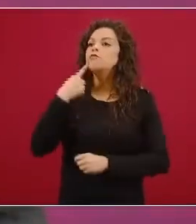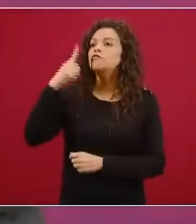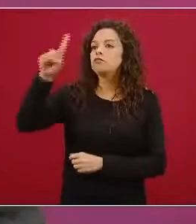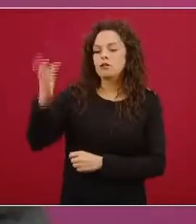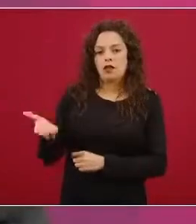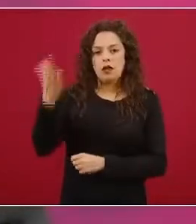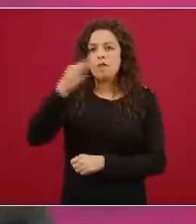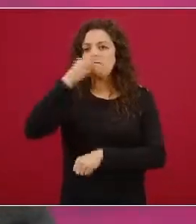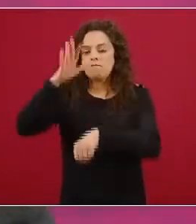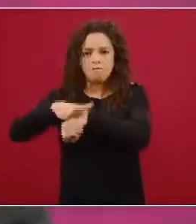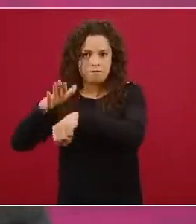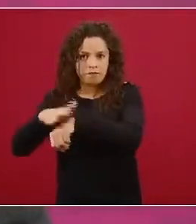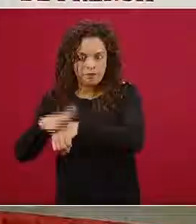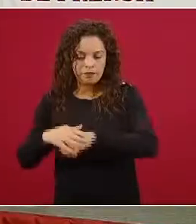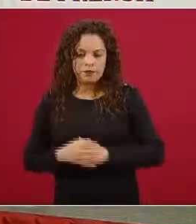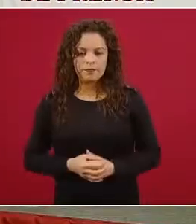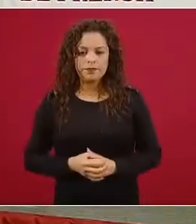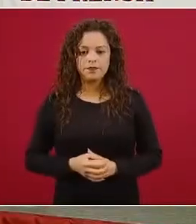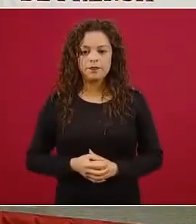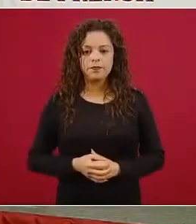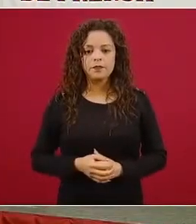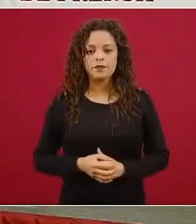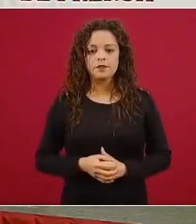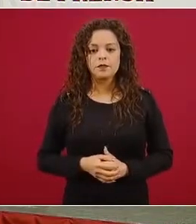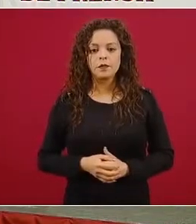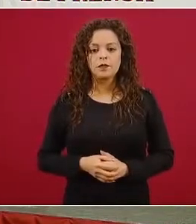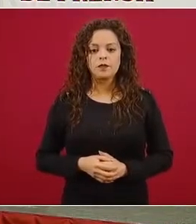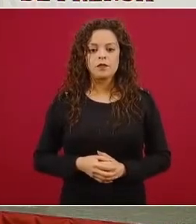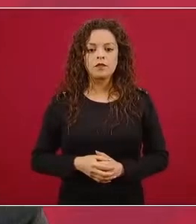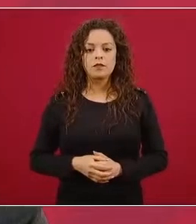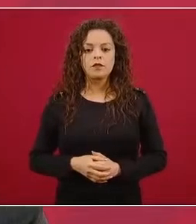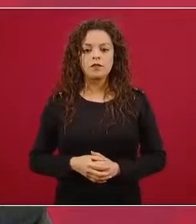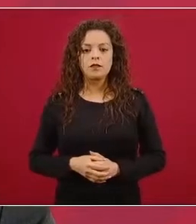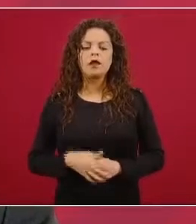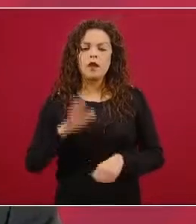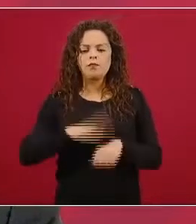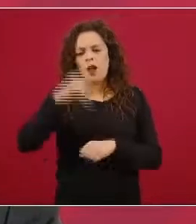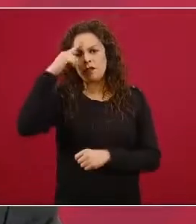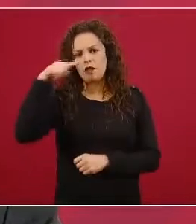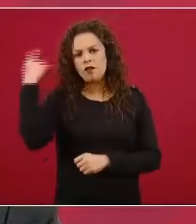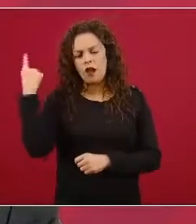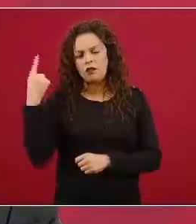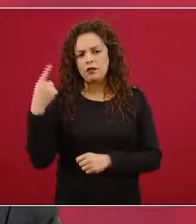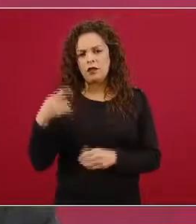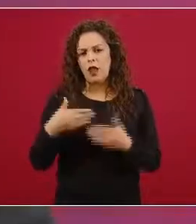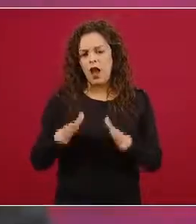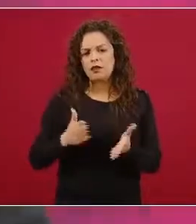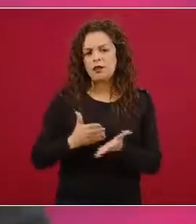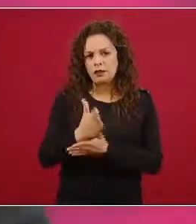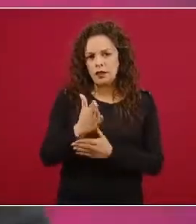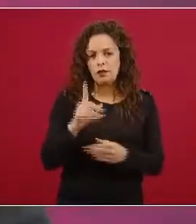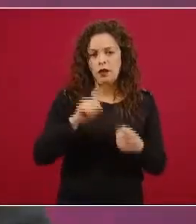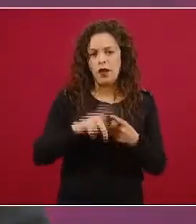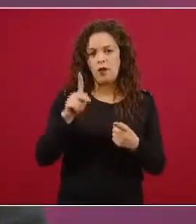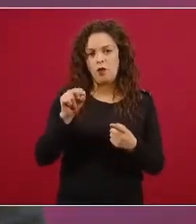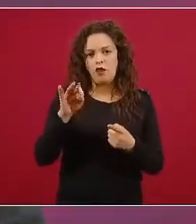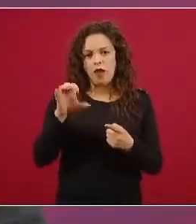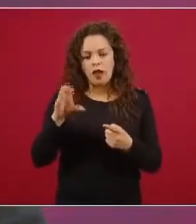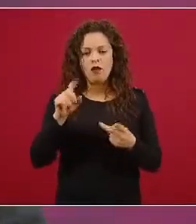los caminos más convencionales y más accesibles, tanto en Profeco como